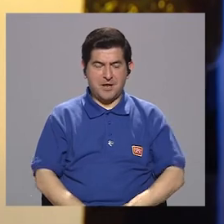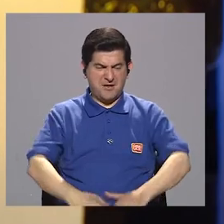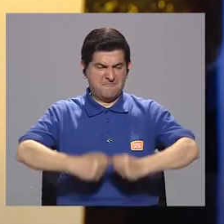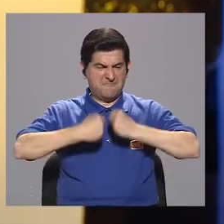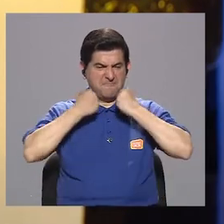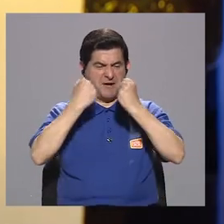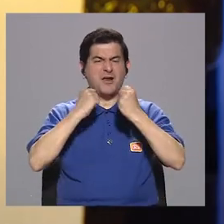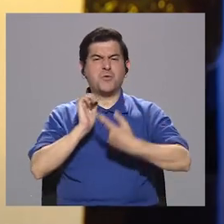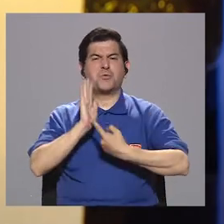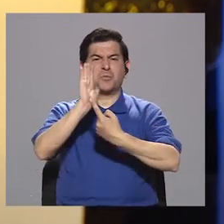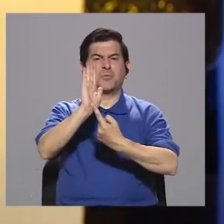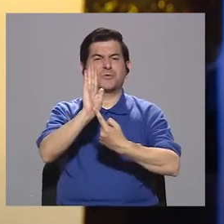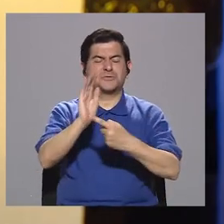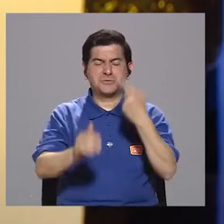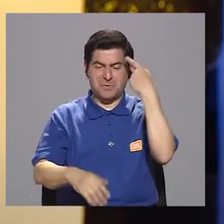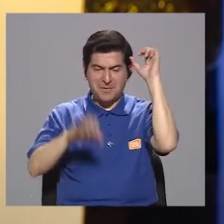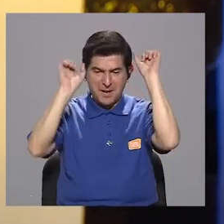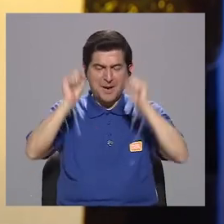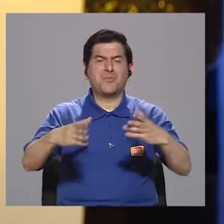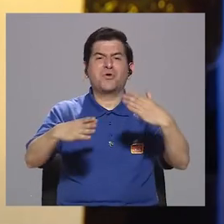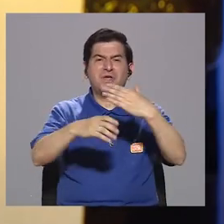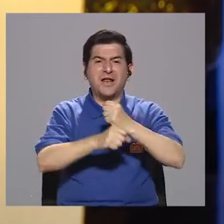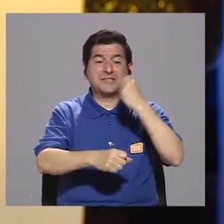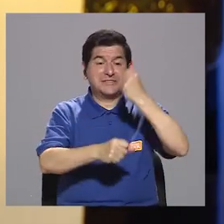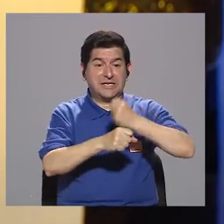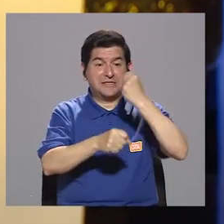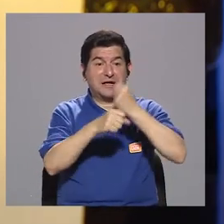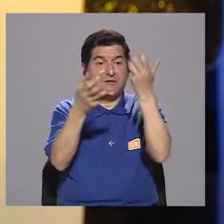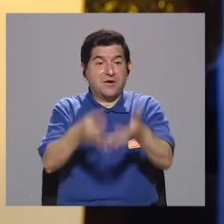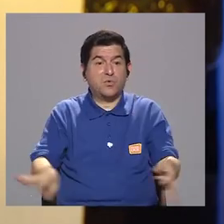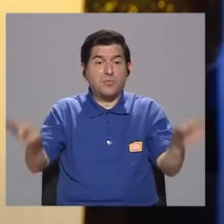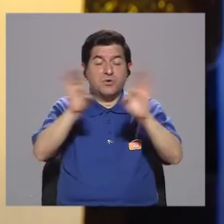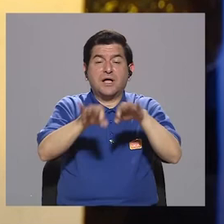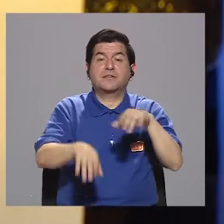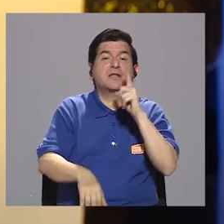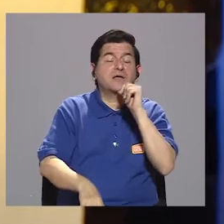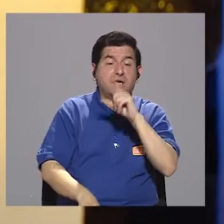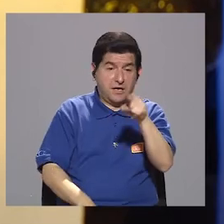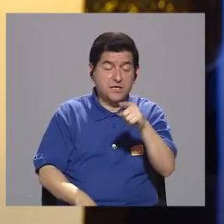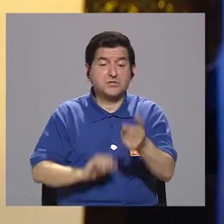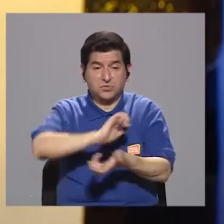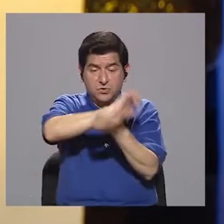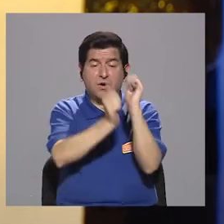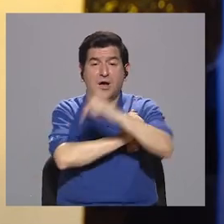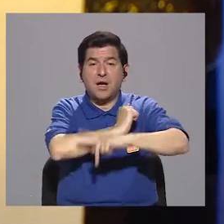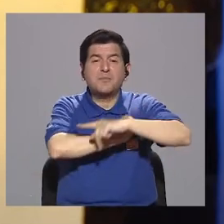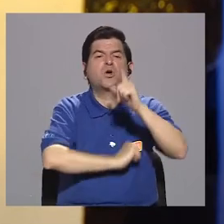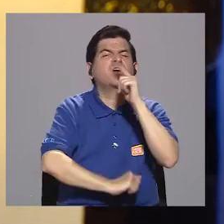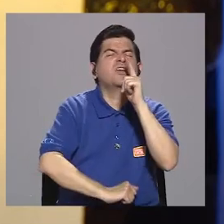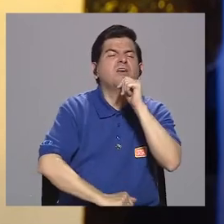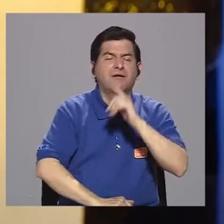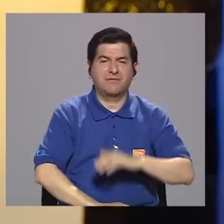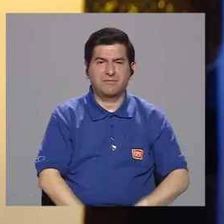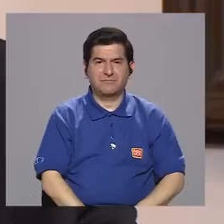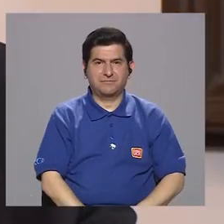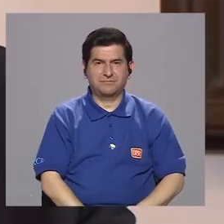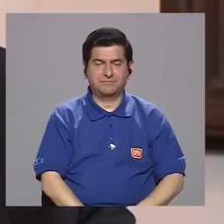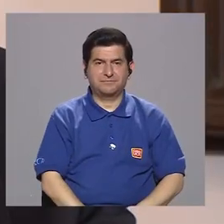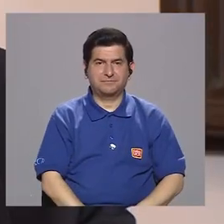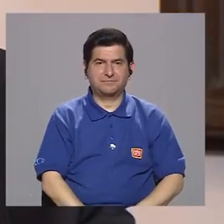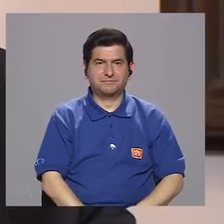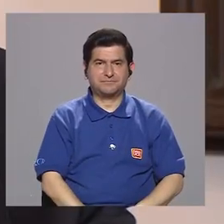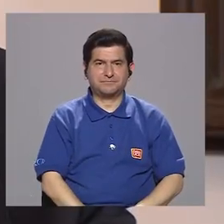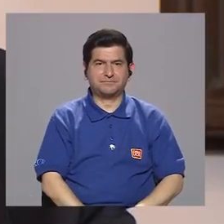valor, digamos, como para realizar una obra tan trascendente y que cambiara el país? Pero llegamos